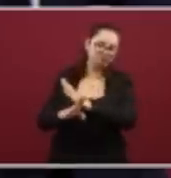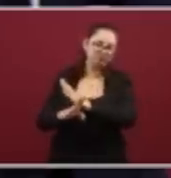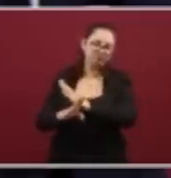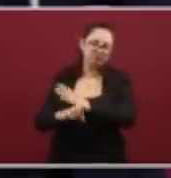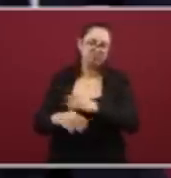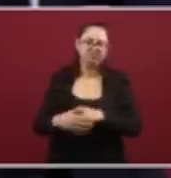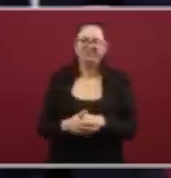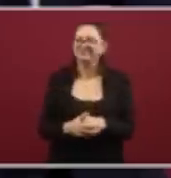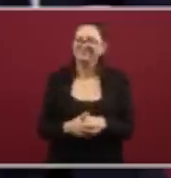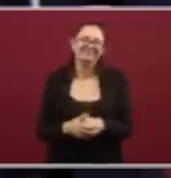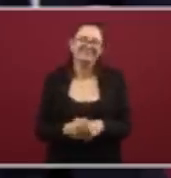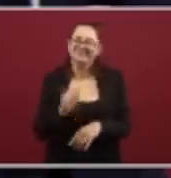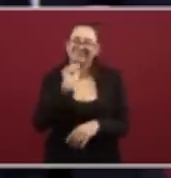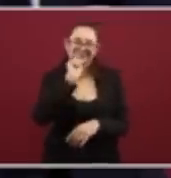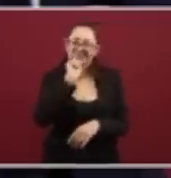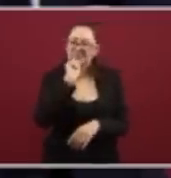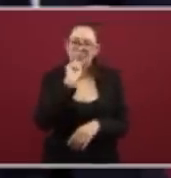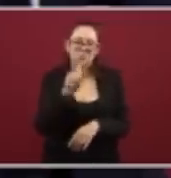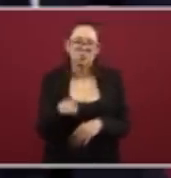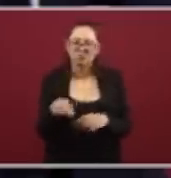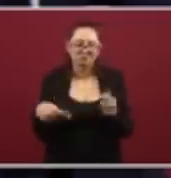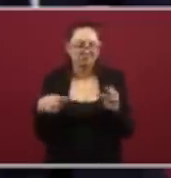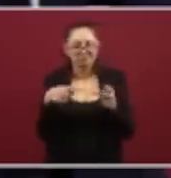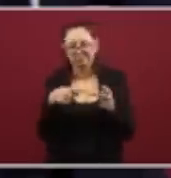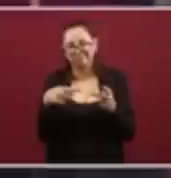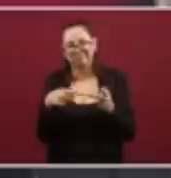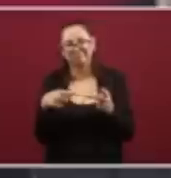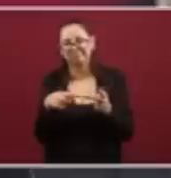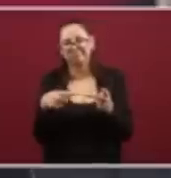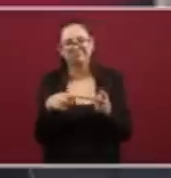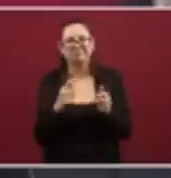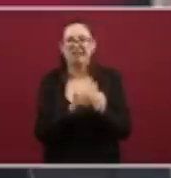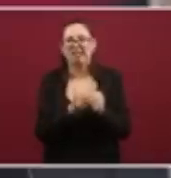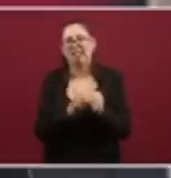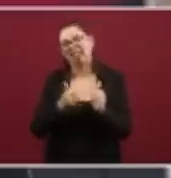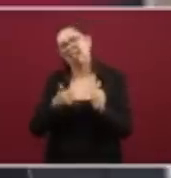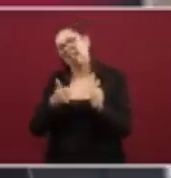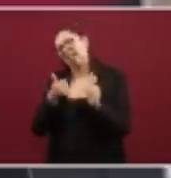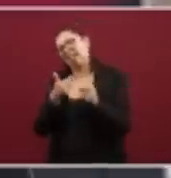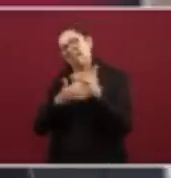eso tampoco eso produce atrás